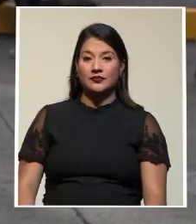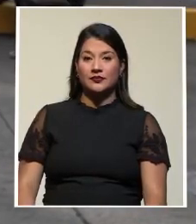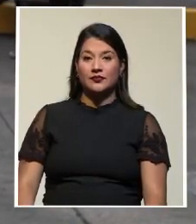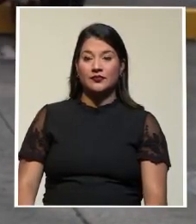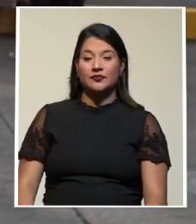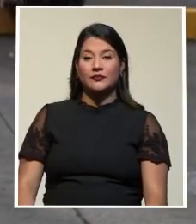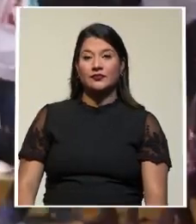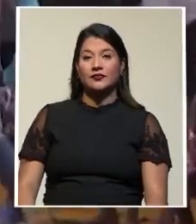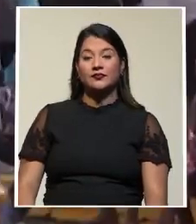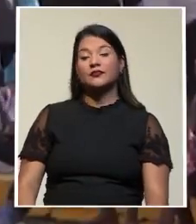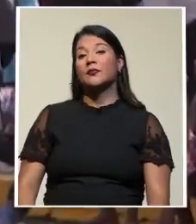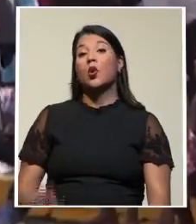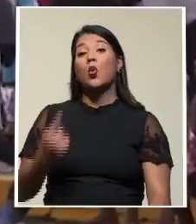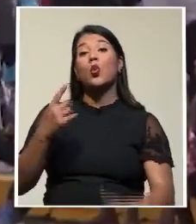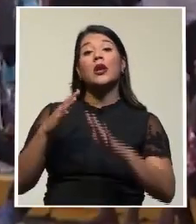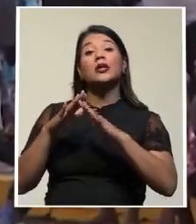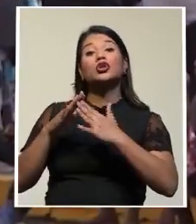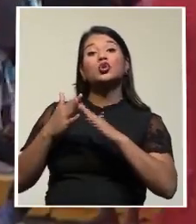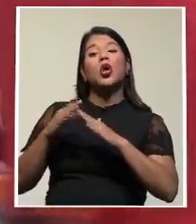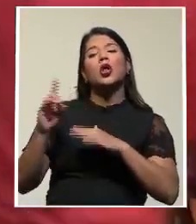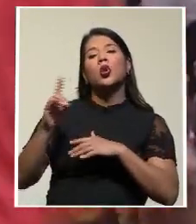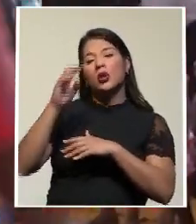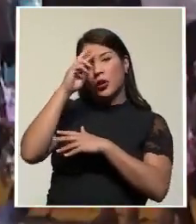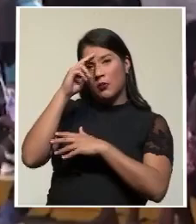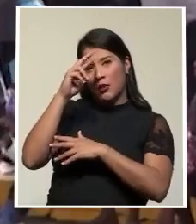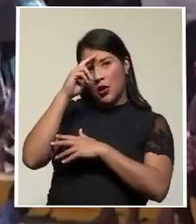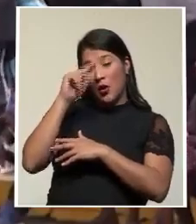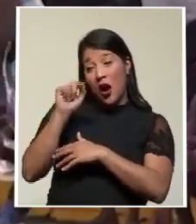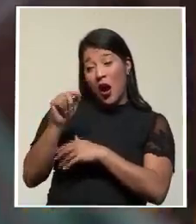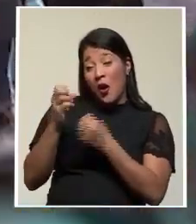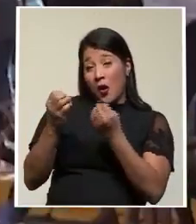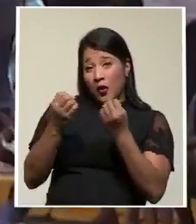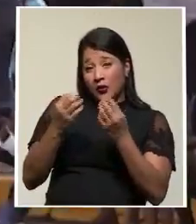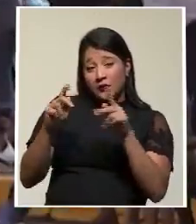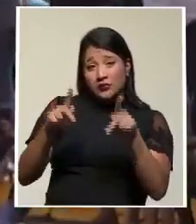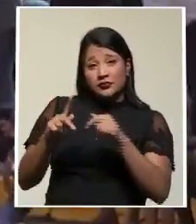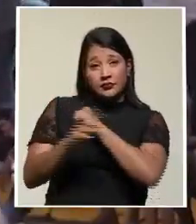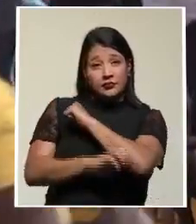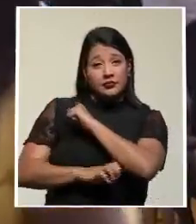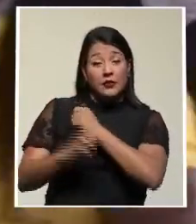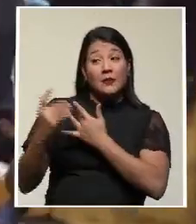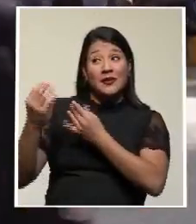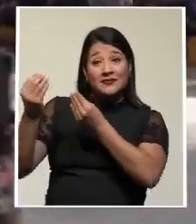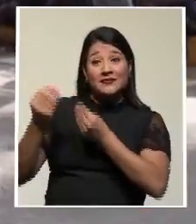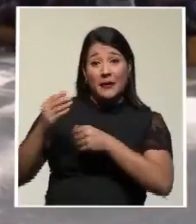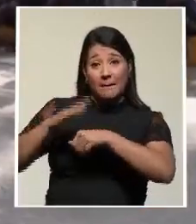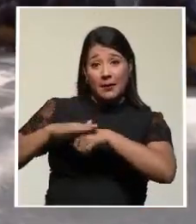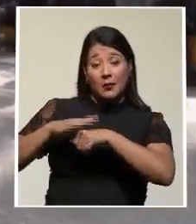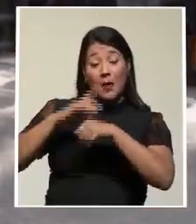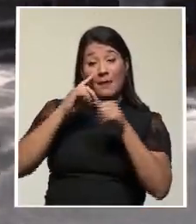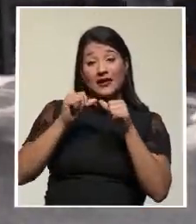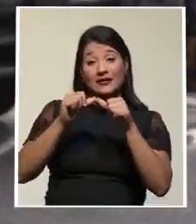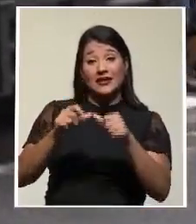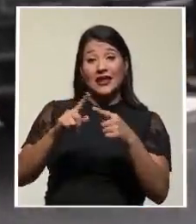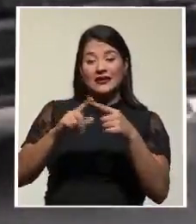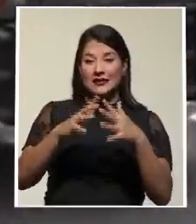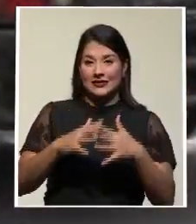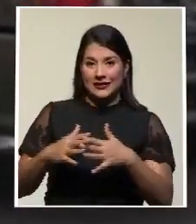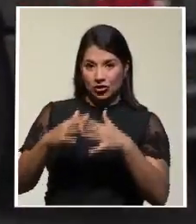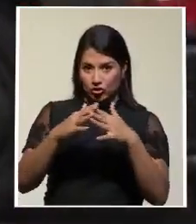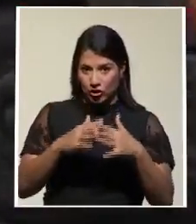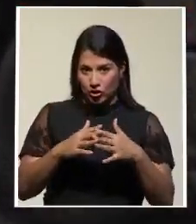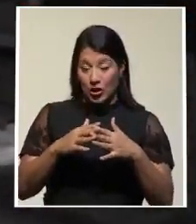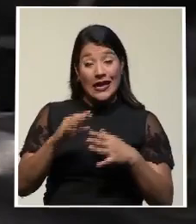Varados en Tapachula, una ciudad al sur de México, decenas de miles de migrantes esperan un permiso para seguir su camino hacia Estados Unidos y no